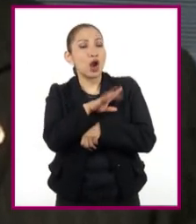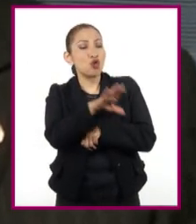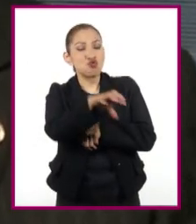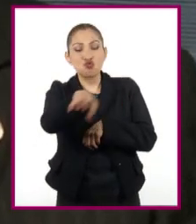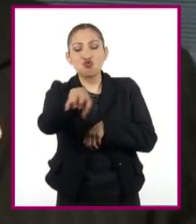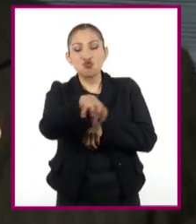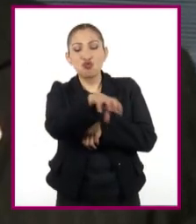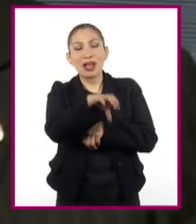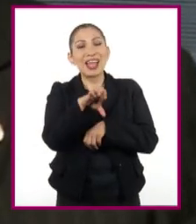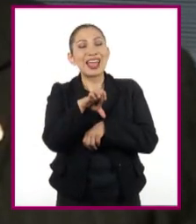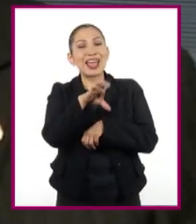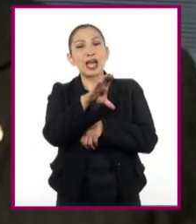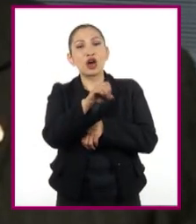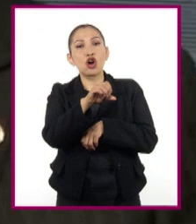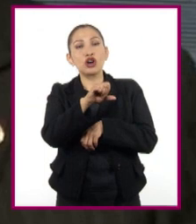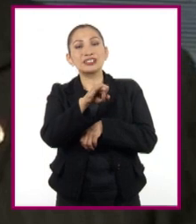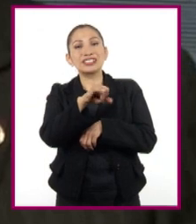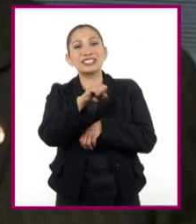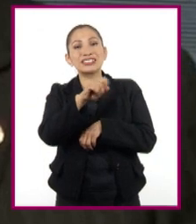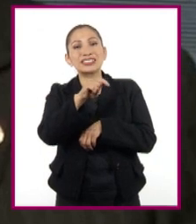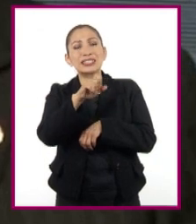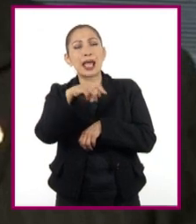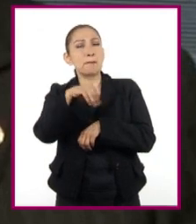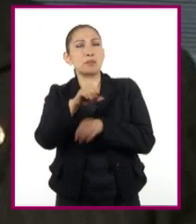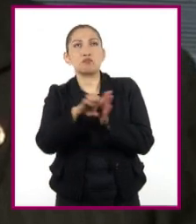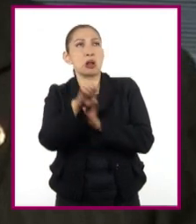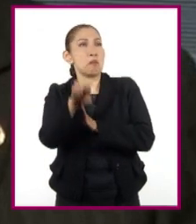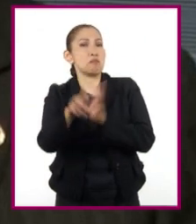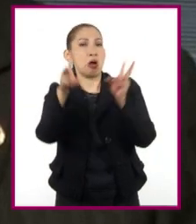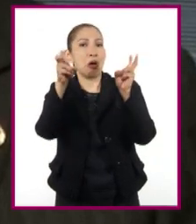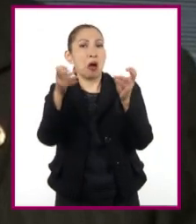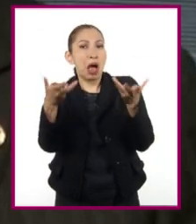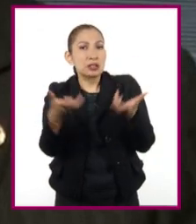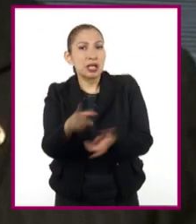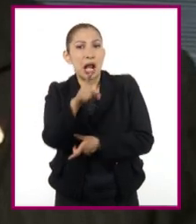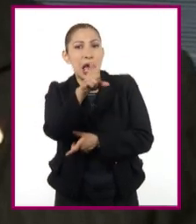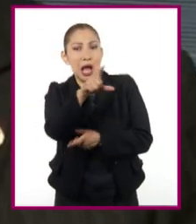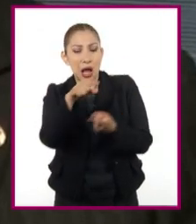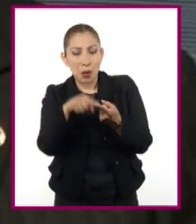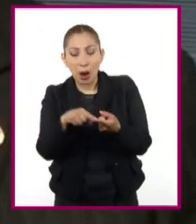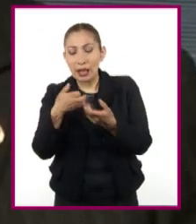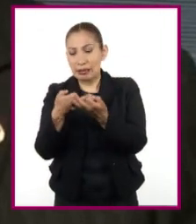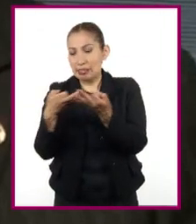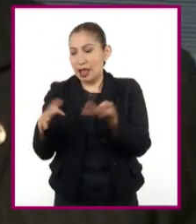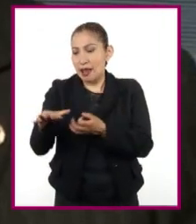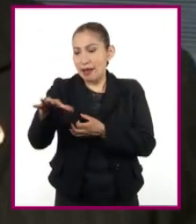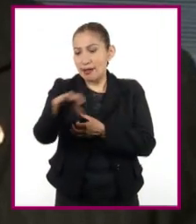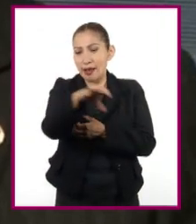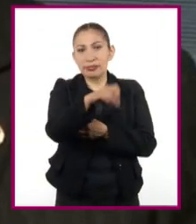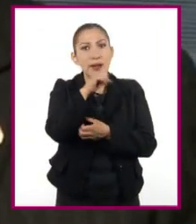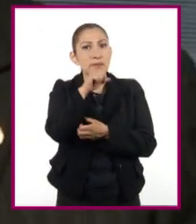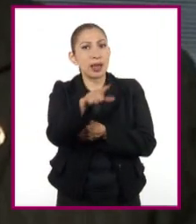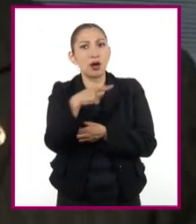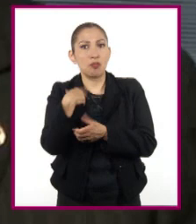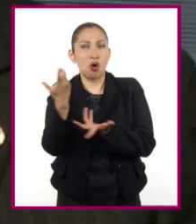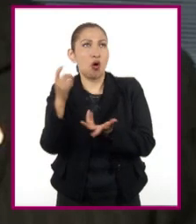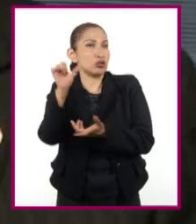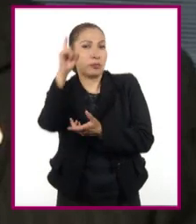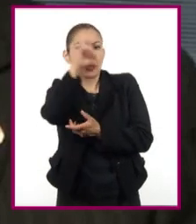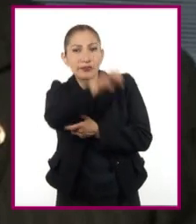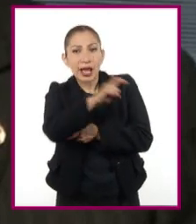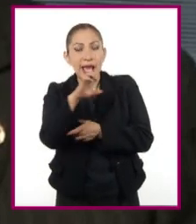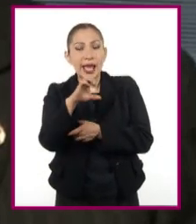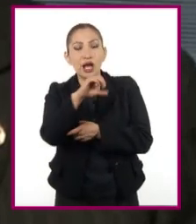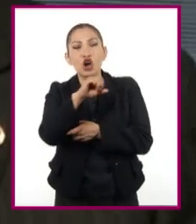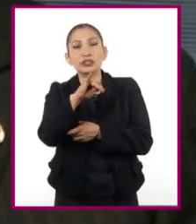sus ecosistemas. Estamos hablando desde cosas muy primarias como es el tema de generación de agua y generación de suelos, hasta cuestiones muy complejas como son